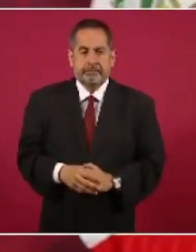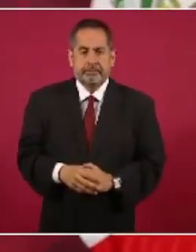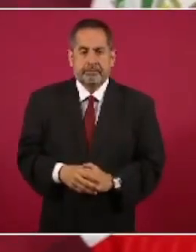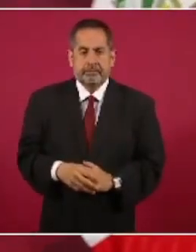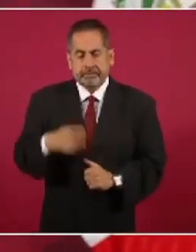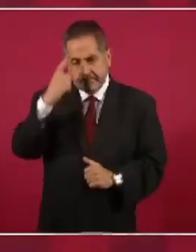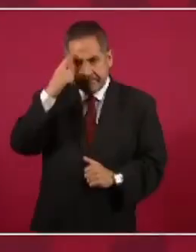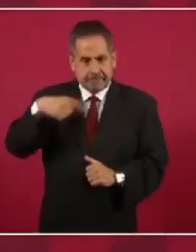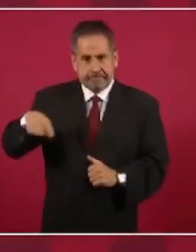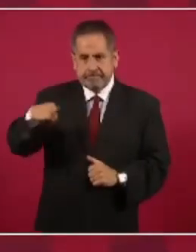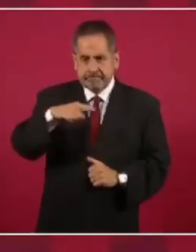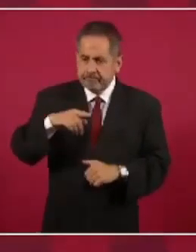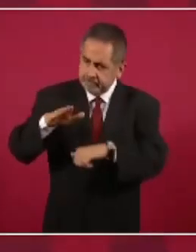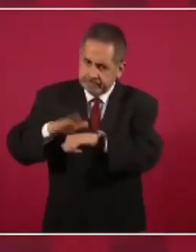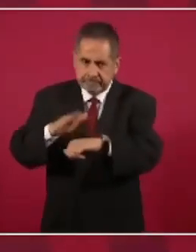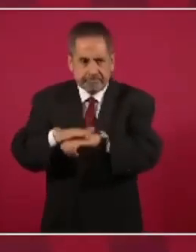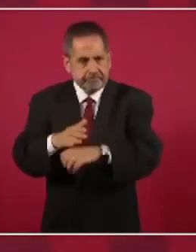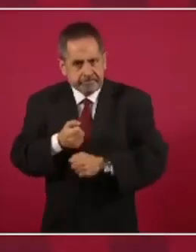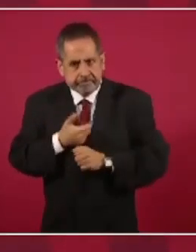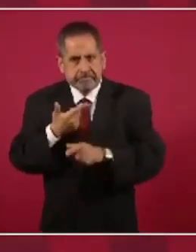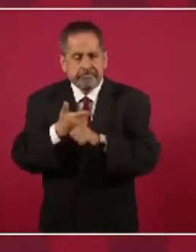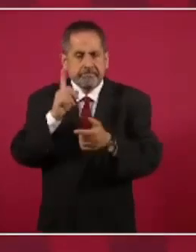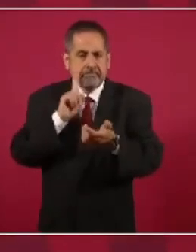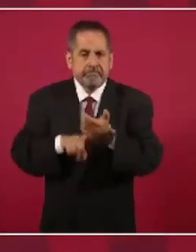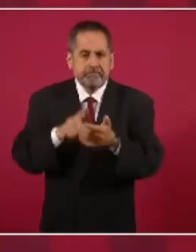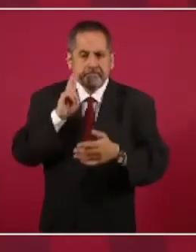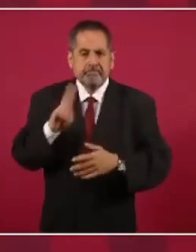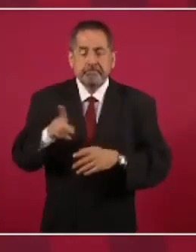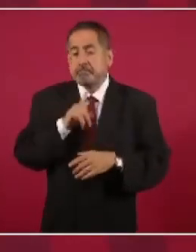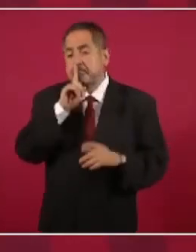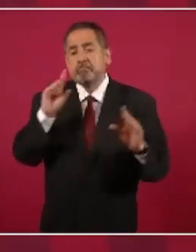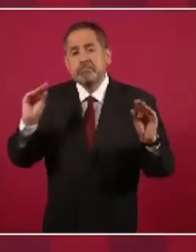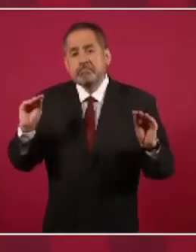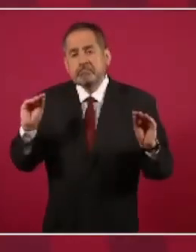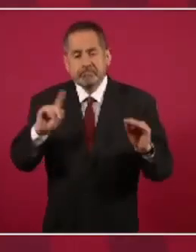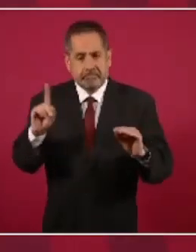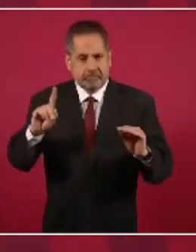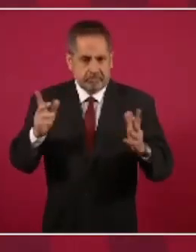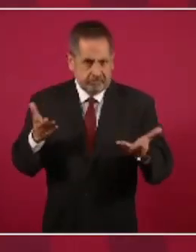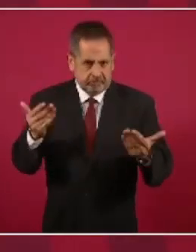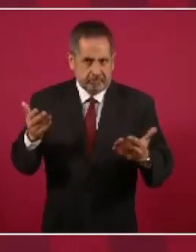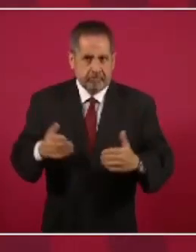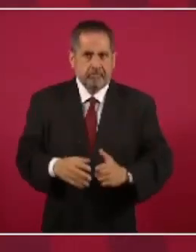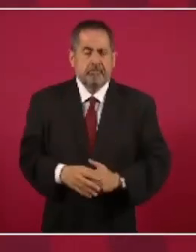para que se manifiesten, que no se queden callados,